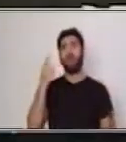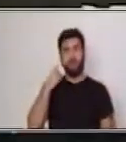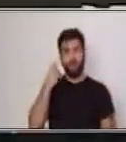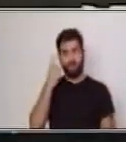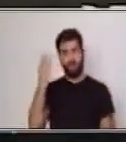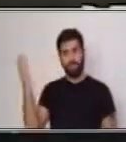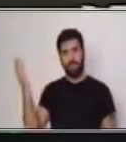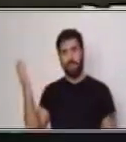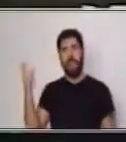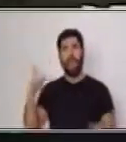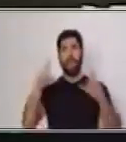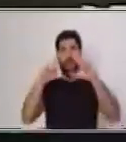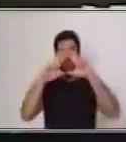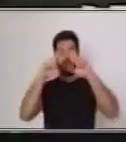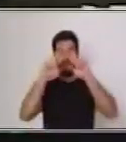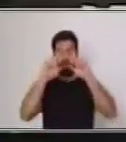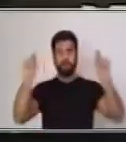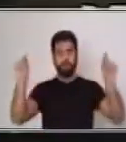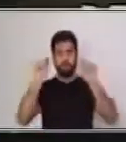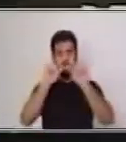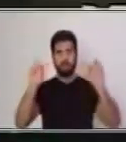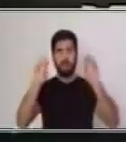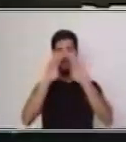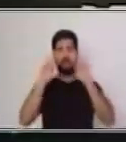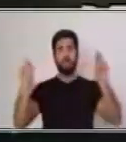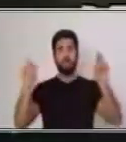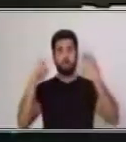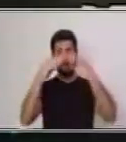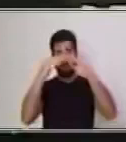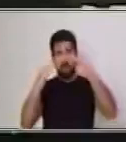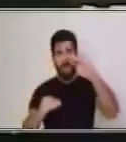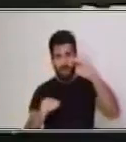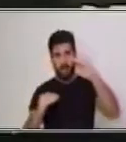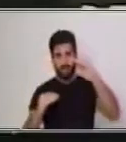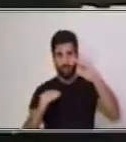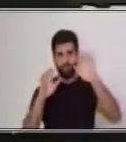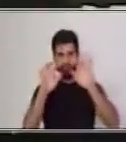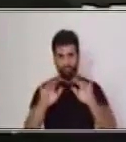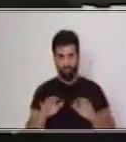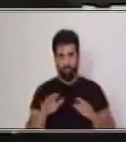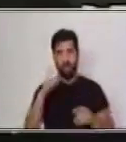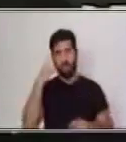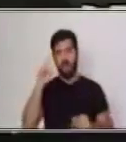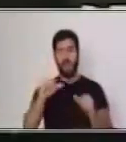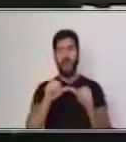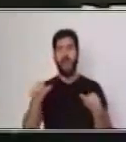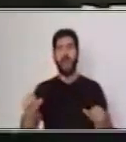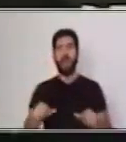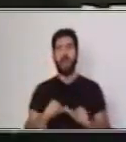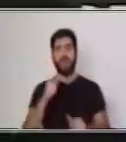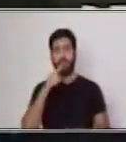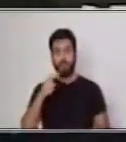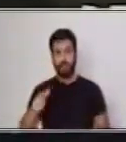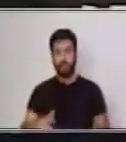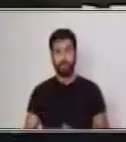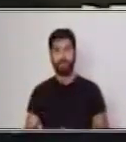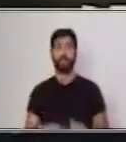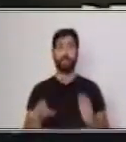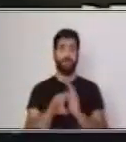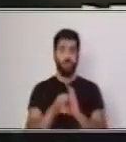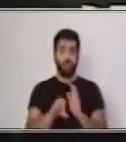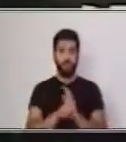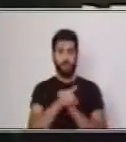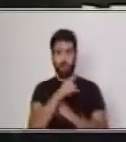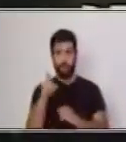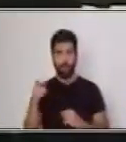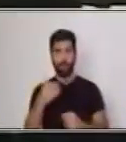párrafos según la ubicación de la idea principal del área de comunicación y lenguaje para quinto bachillerato. Si en casa hay alguna persona